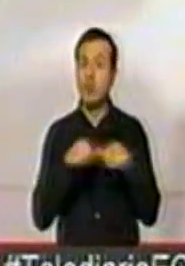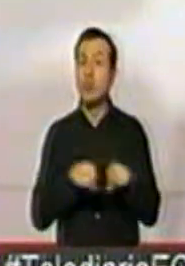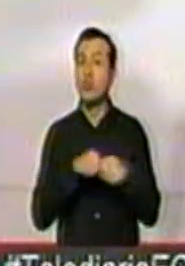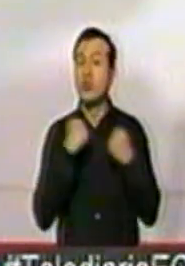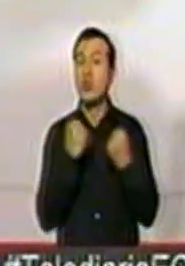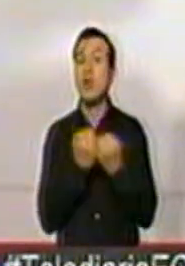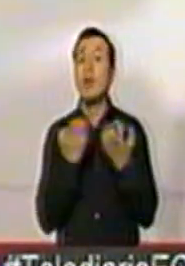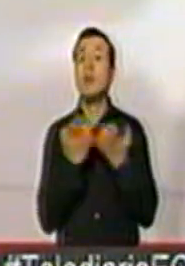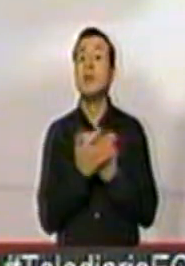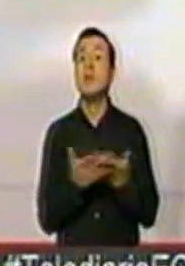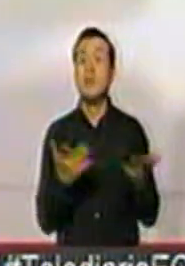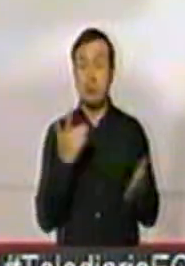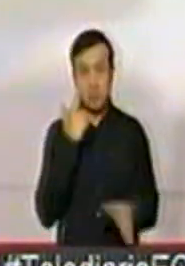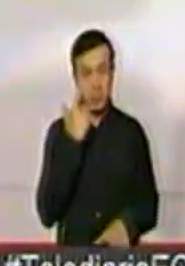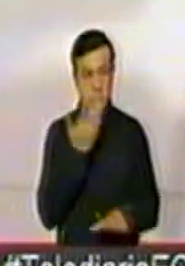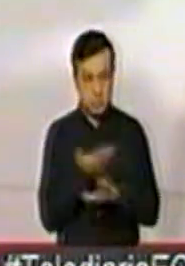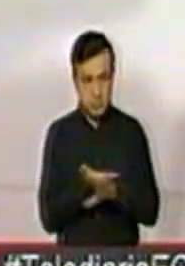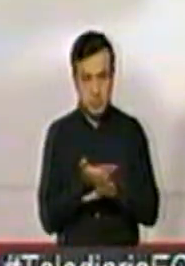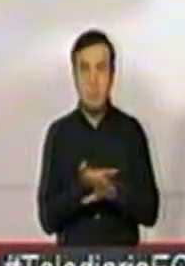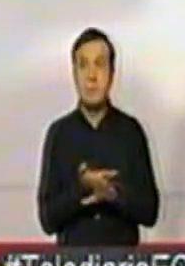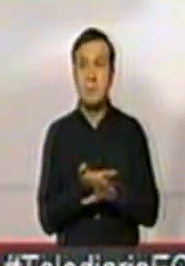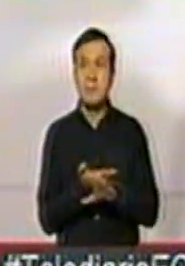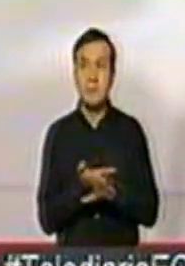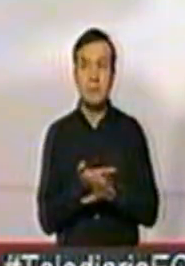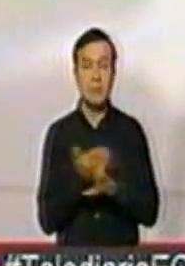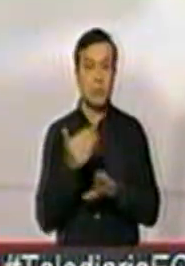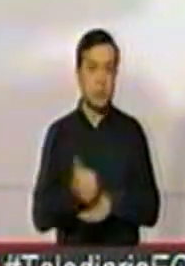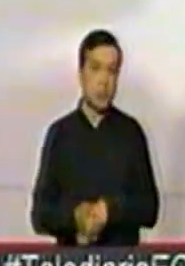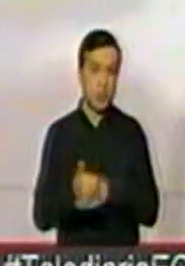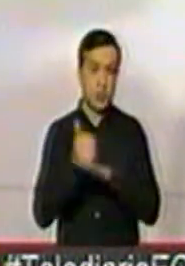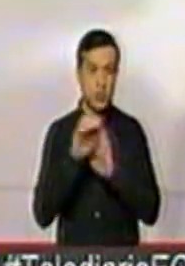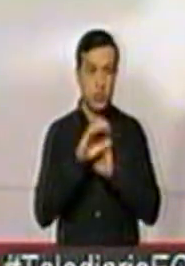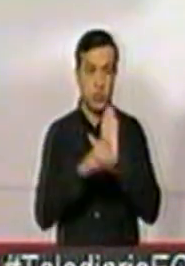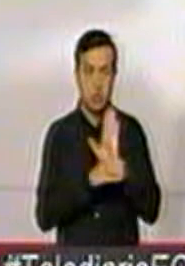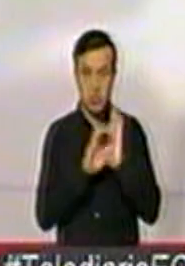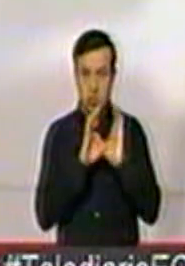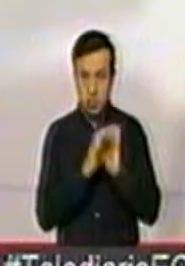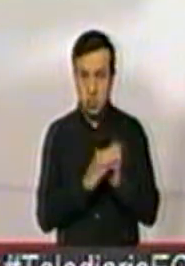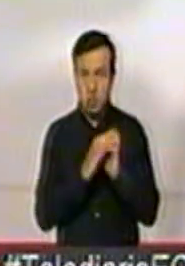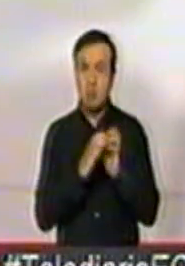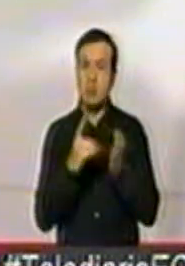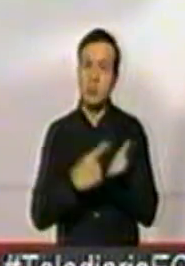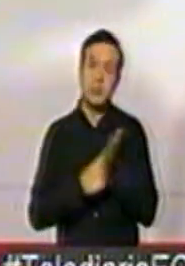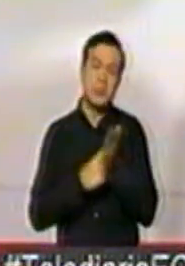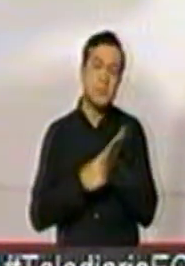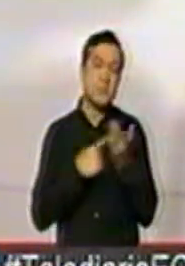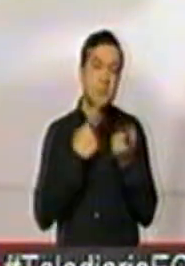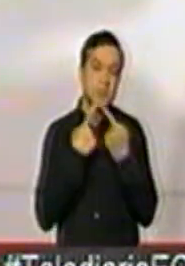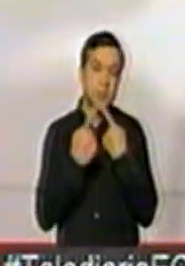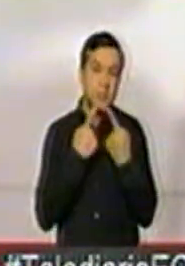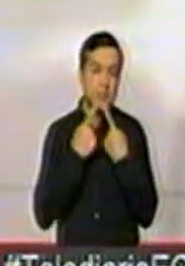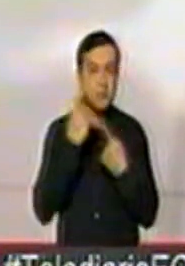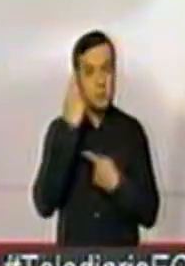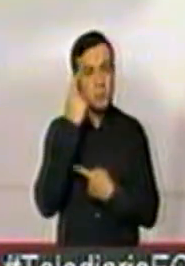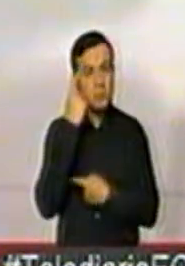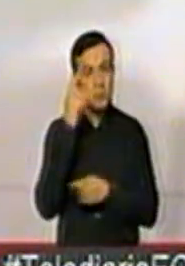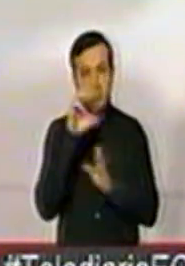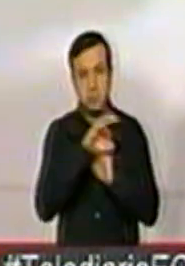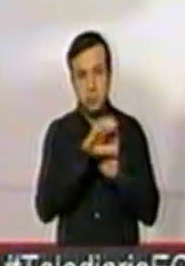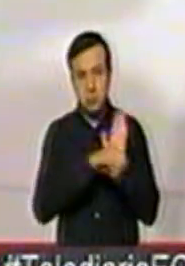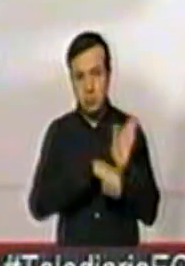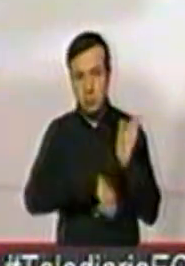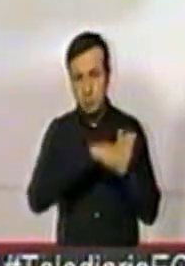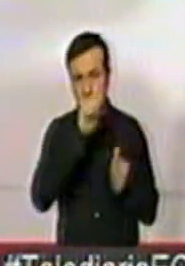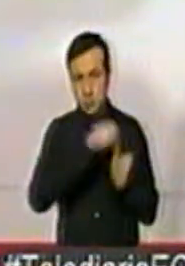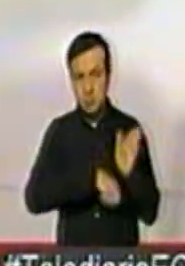la idea es presentar y generar a nivel de la Corte Constitucional la debida discusión a efectos de que se analice la constitucionalidad de